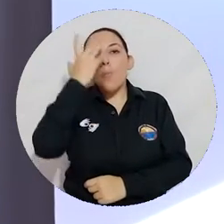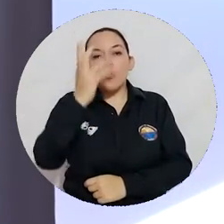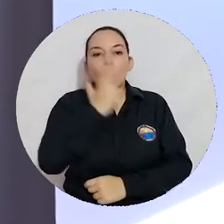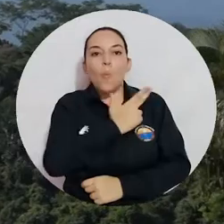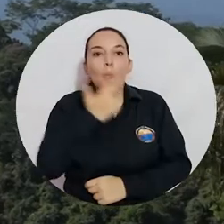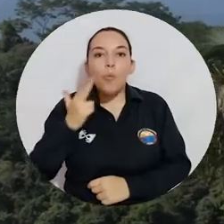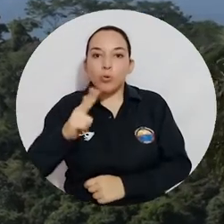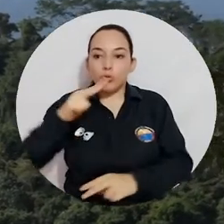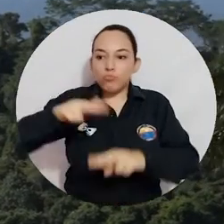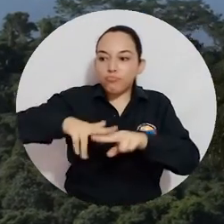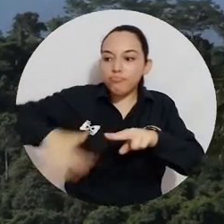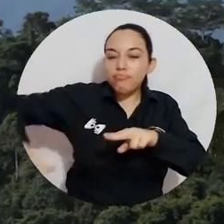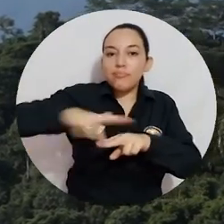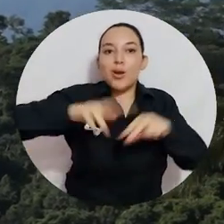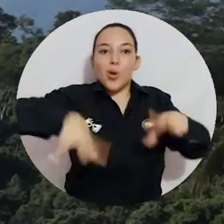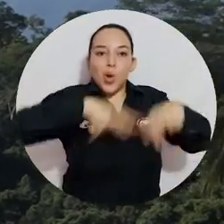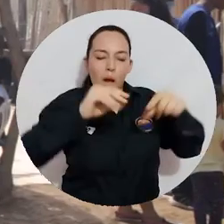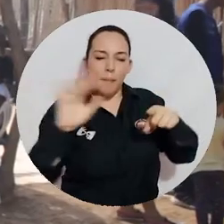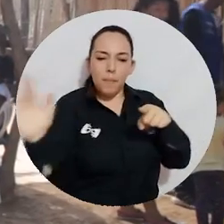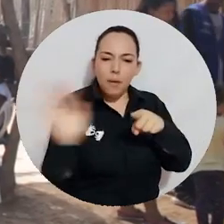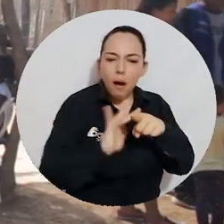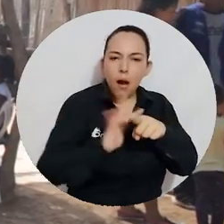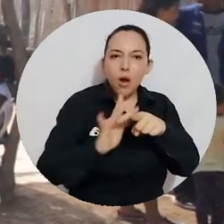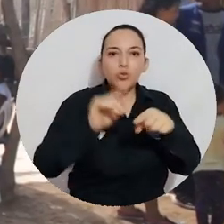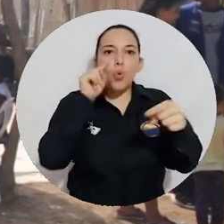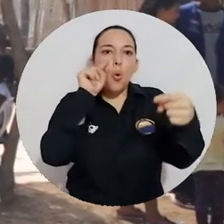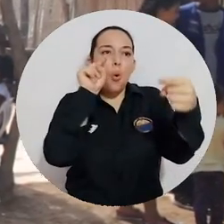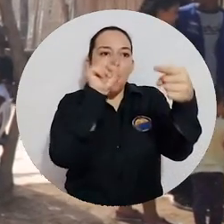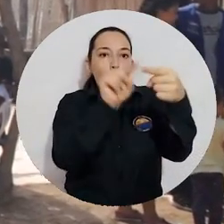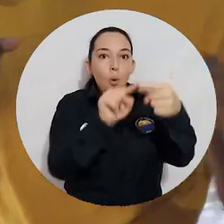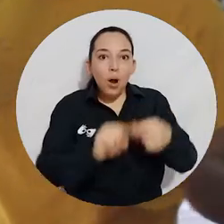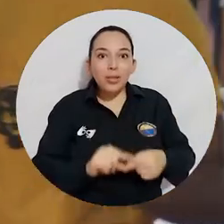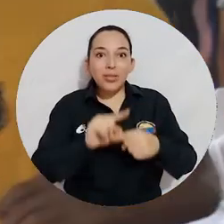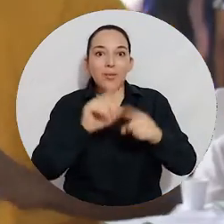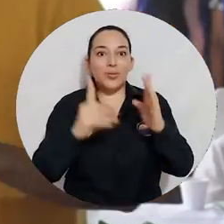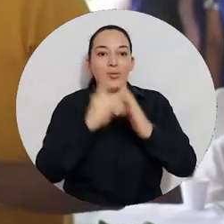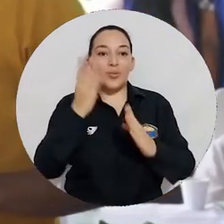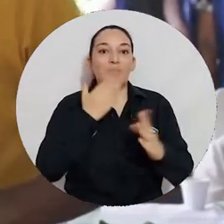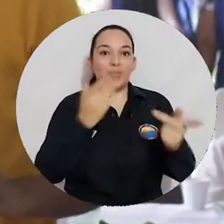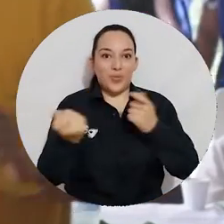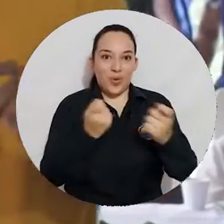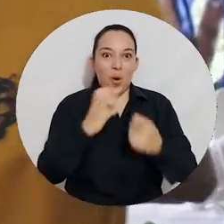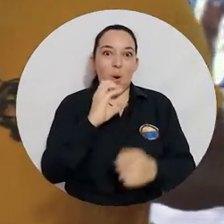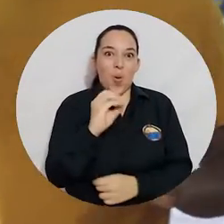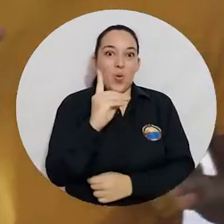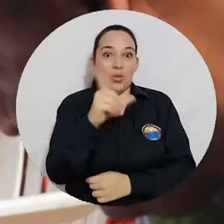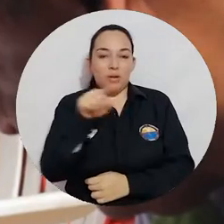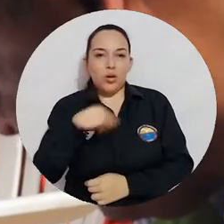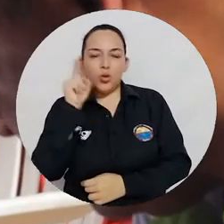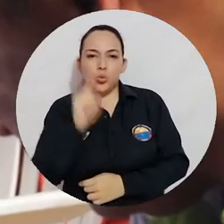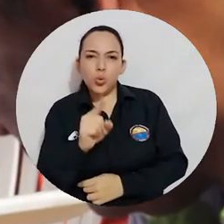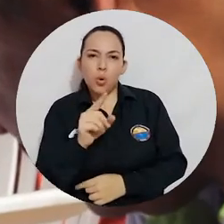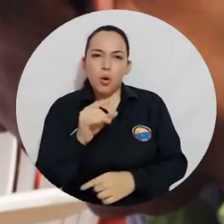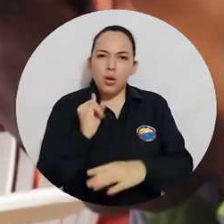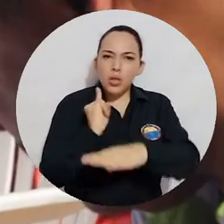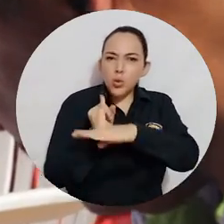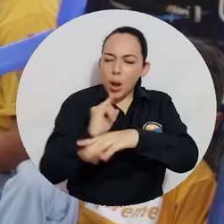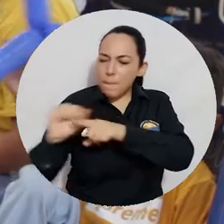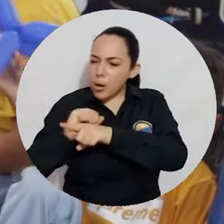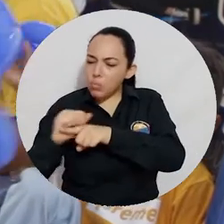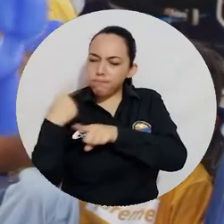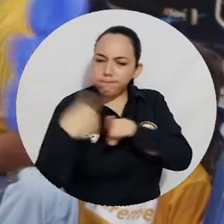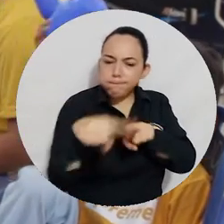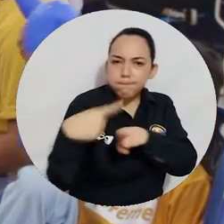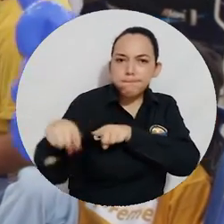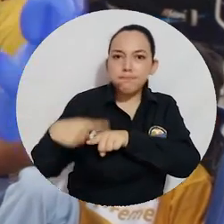compromiso continuo con el medio ambiente y la sociedad y la implementación de los Objetivos de Desarrollo Sostenible en sus prácticas institucionales que generan